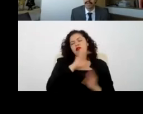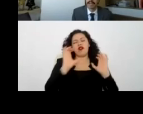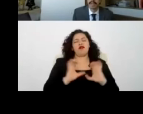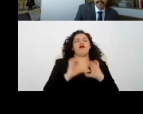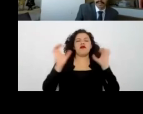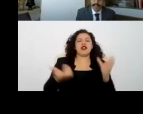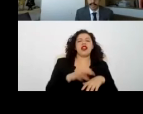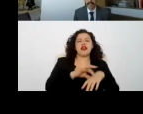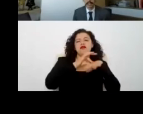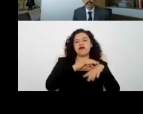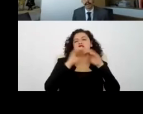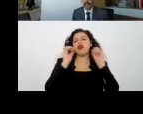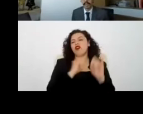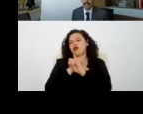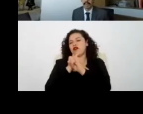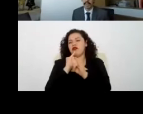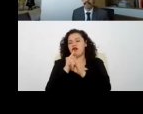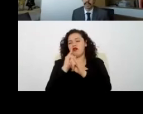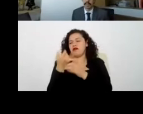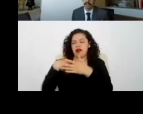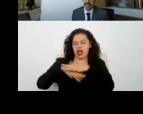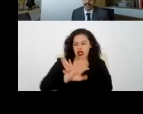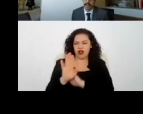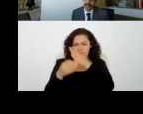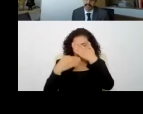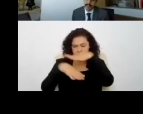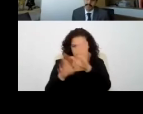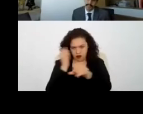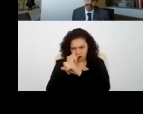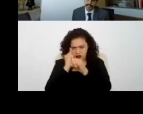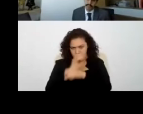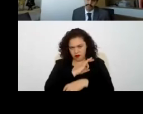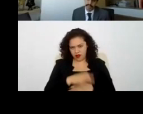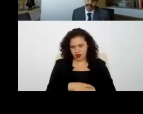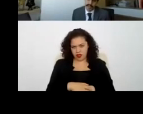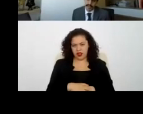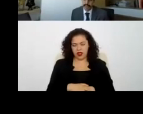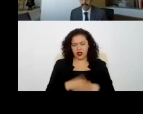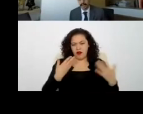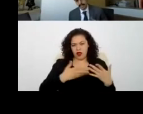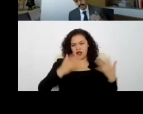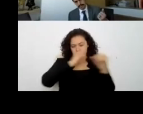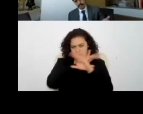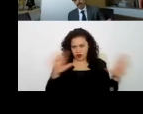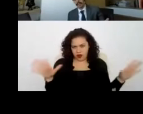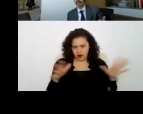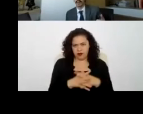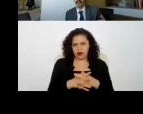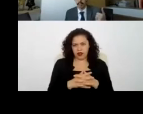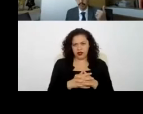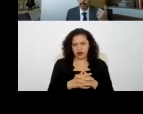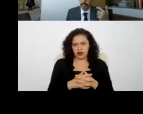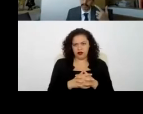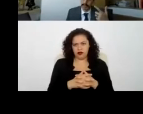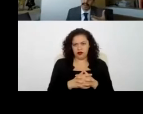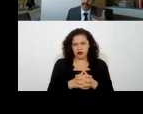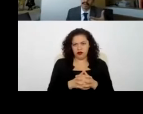virtual. Seguramente ya saben que estos expedientes deben tener información sobre nombre